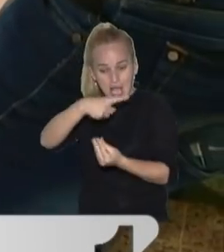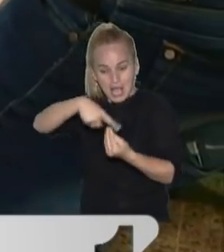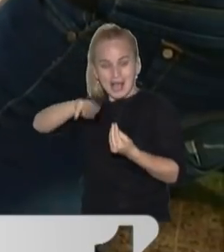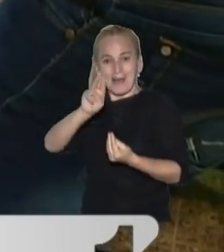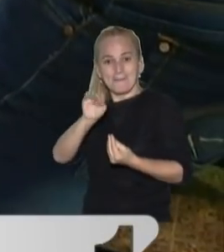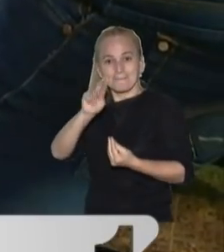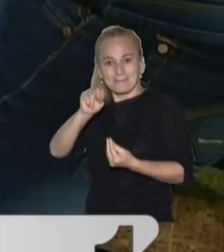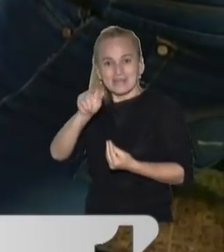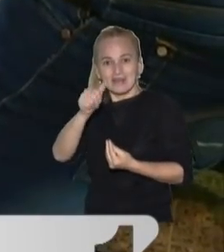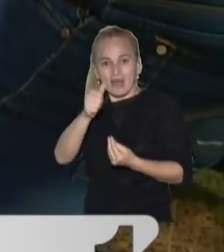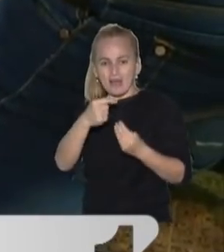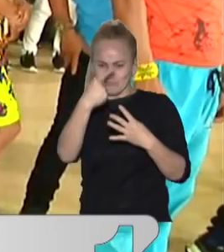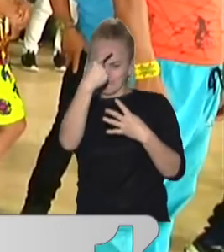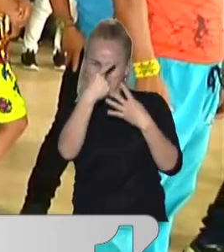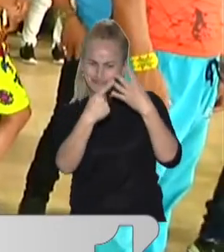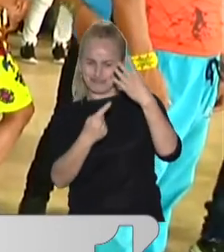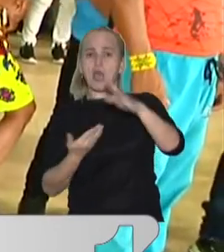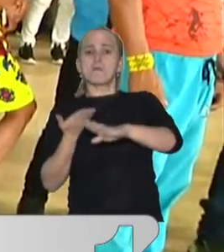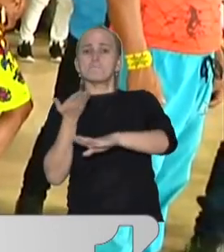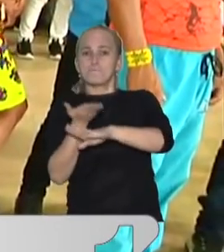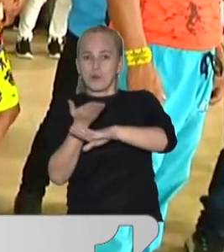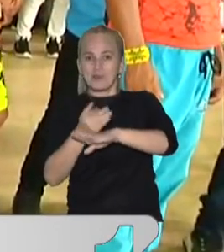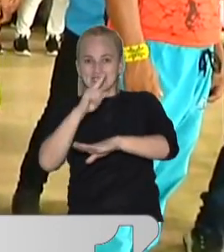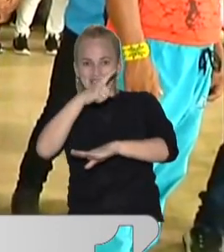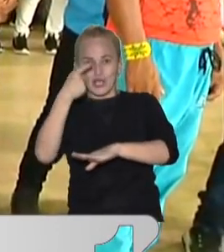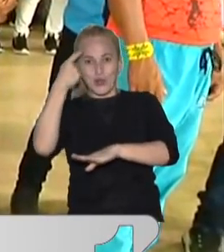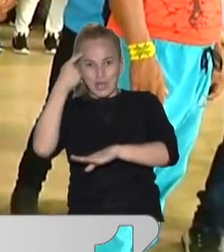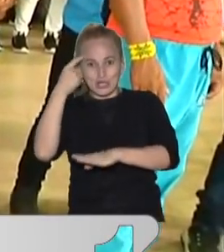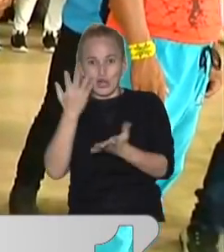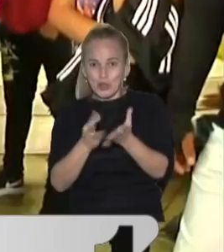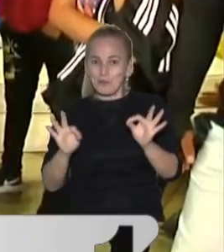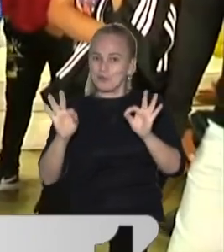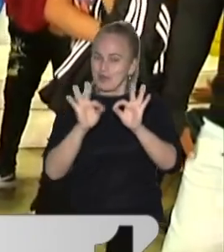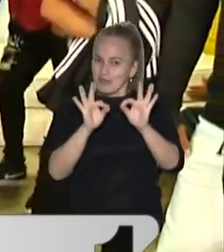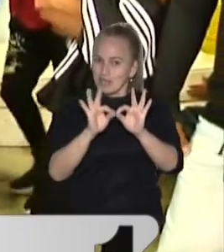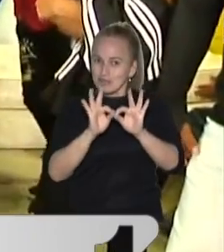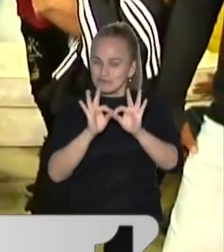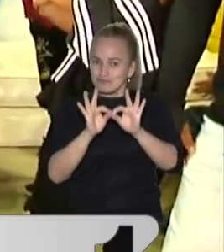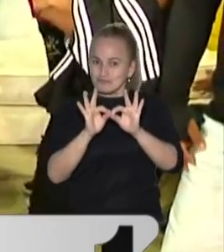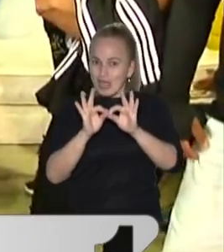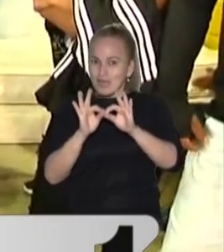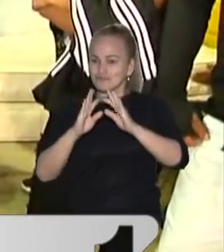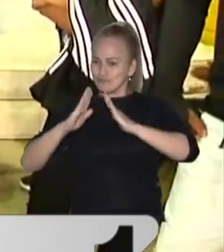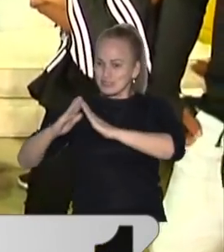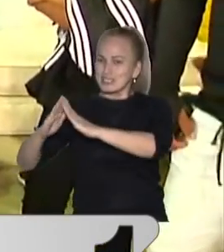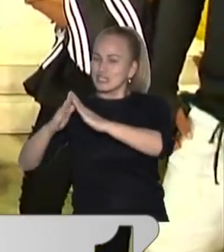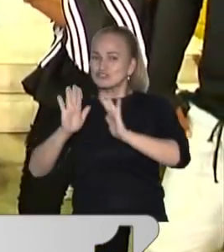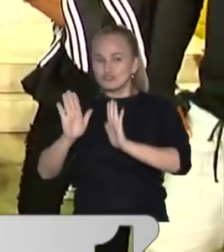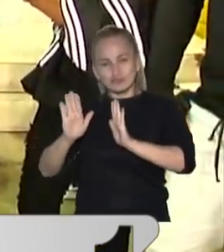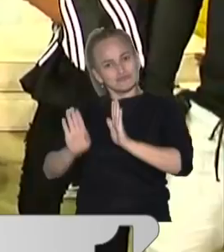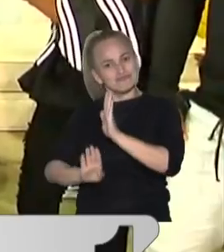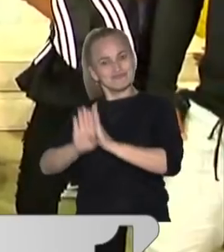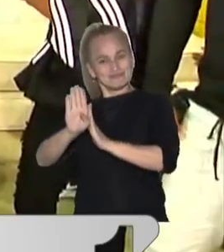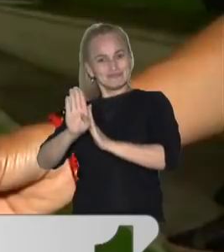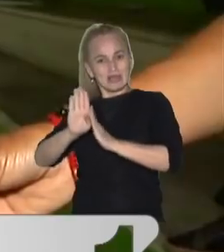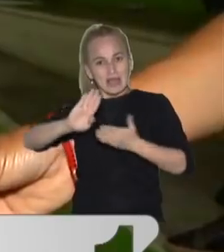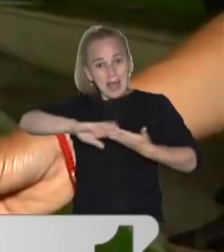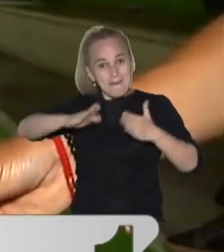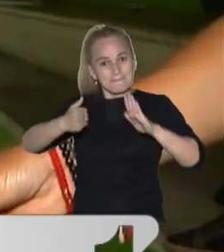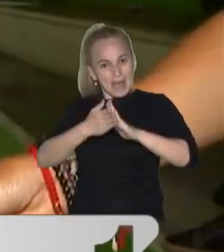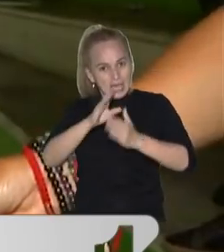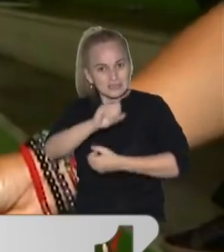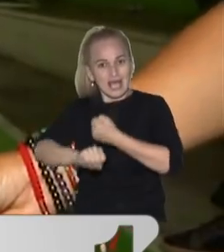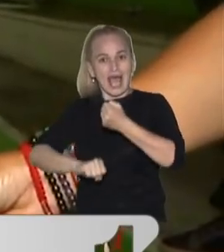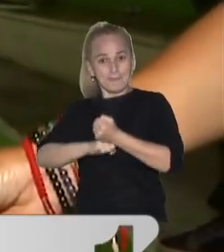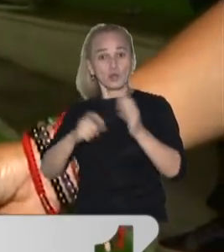un pliego de peticiones para el gobierno y entidades para así tener mejores garantías en sus resguardos. El mensaje es que le aportamos a la paz, ¿sí? Un